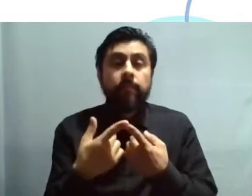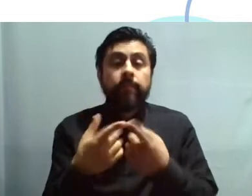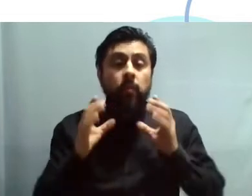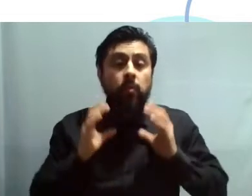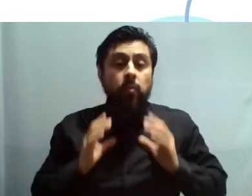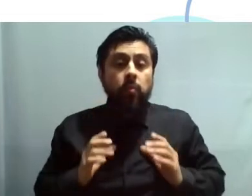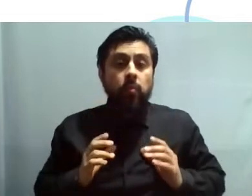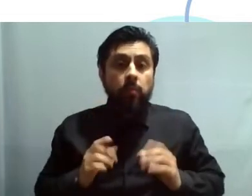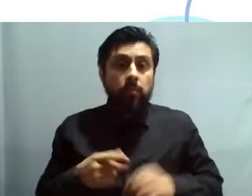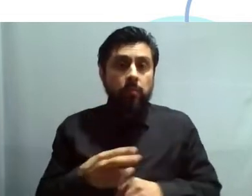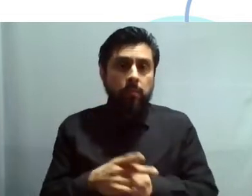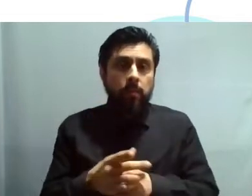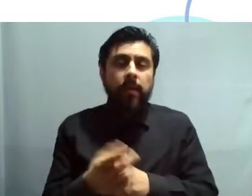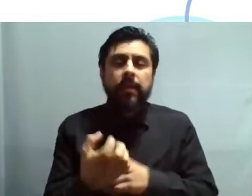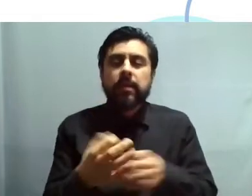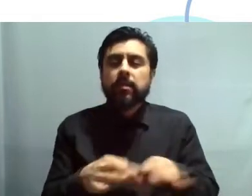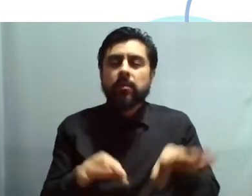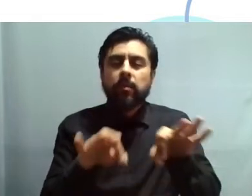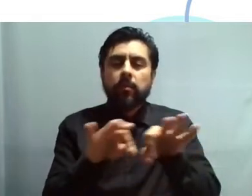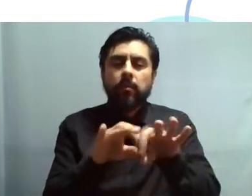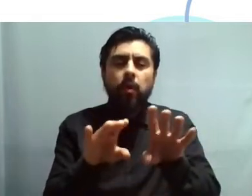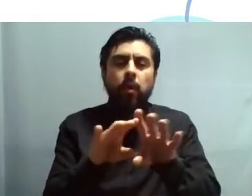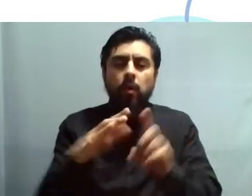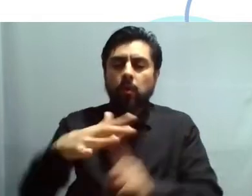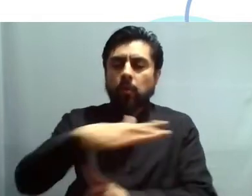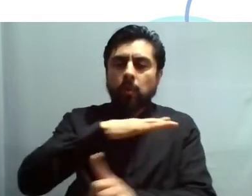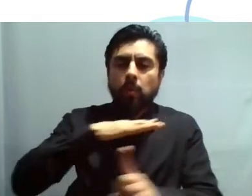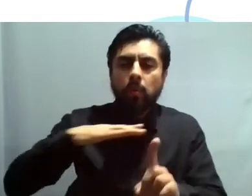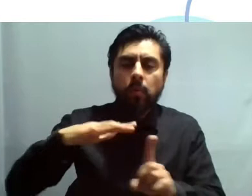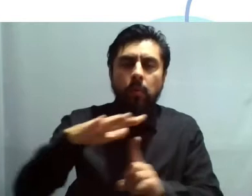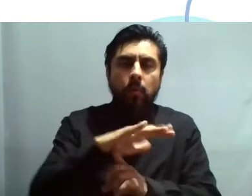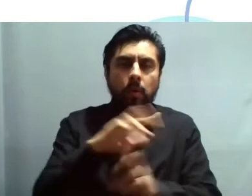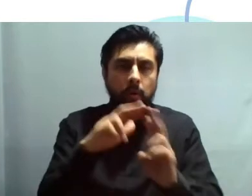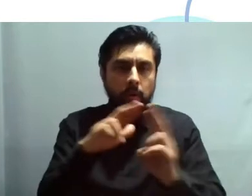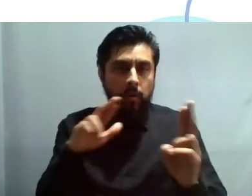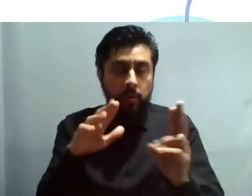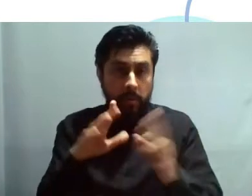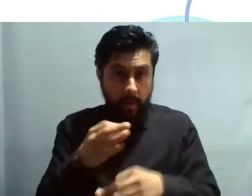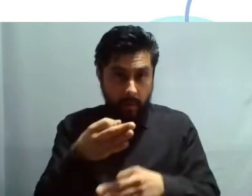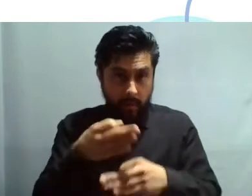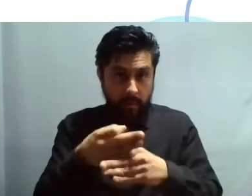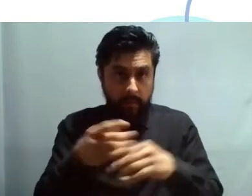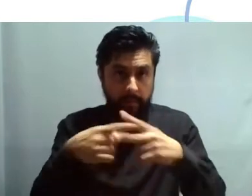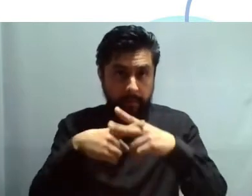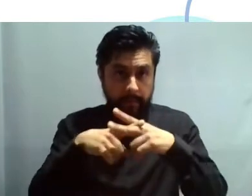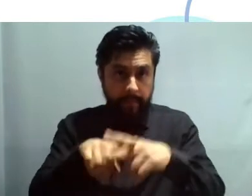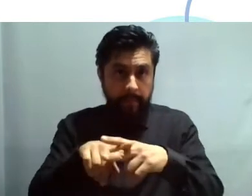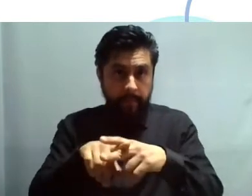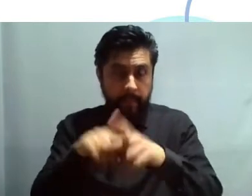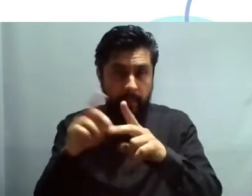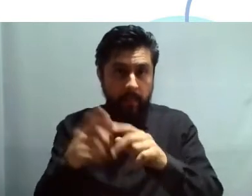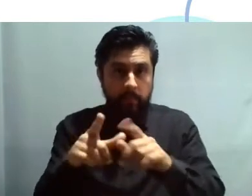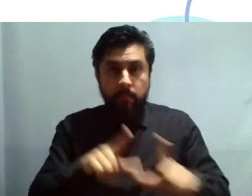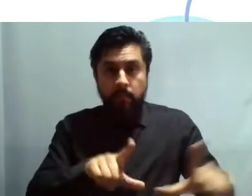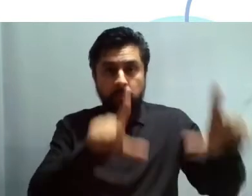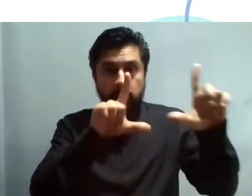nos permite interactuar con nuestro medio. Entonces, vamos a empezar la presentación. Al